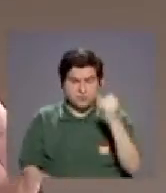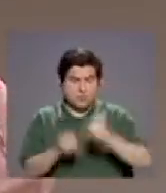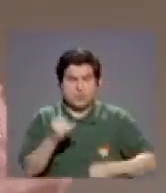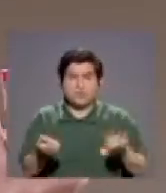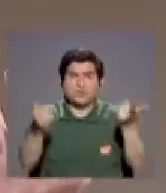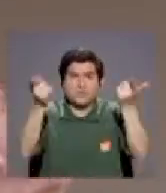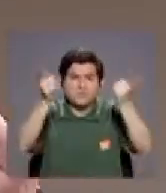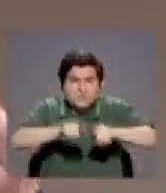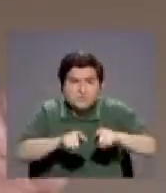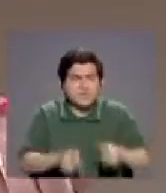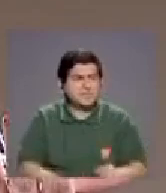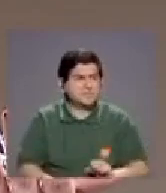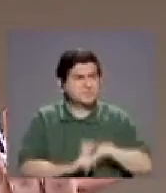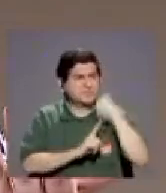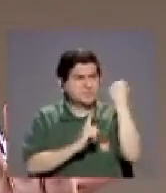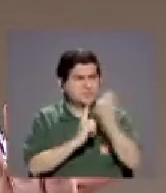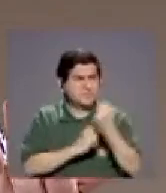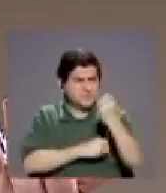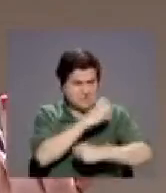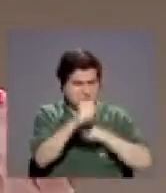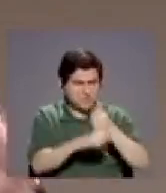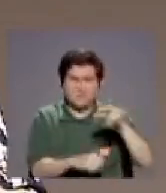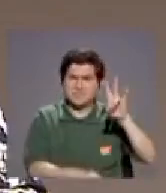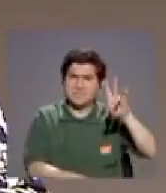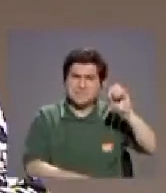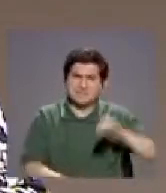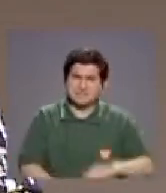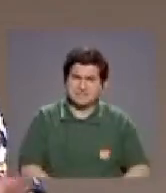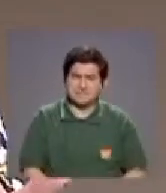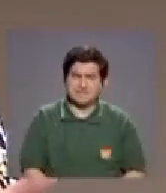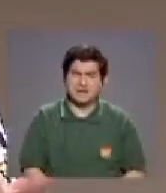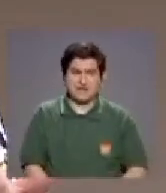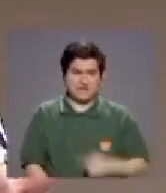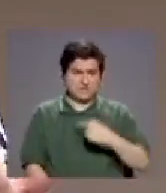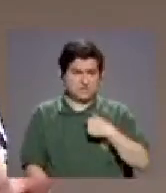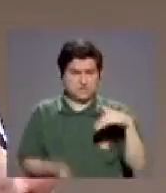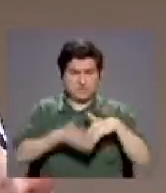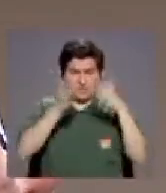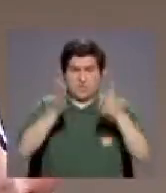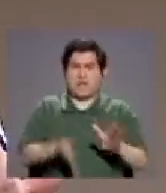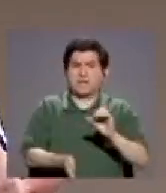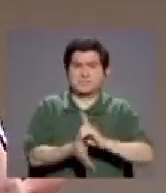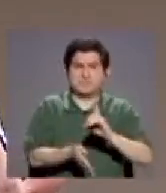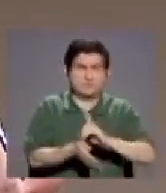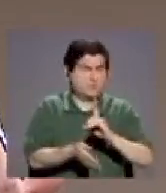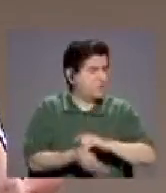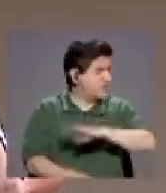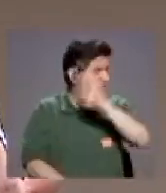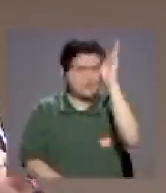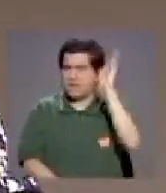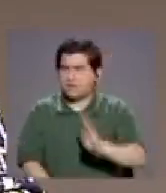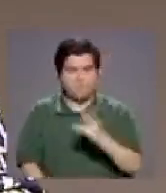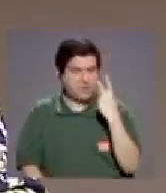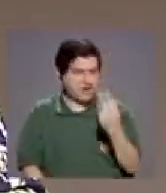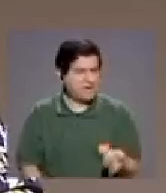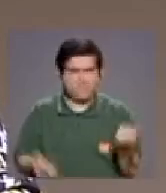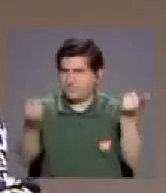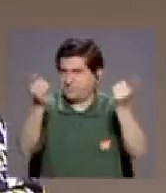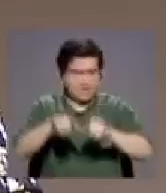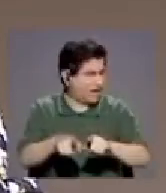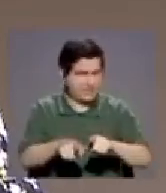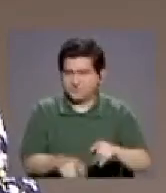de difteria se dieron en los años 70. Yo como estudiante de medicina nunca vi difteria, porque yo